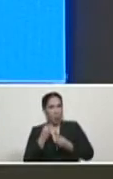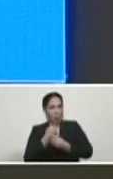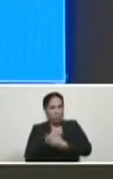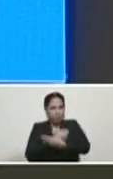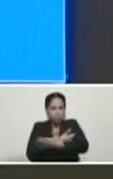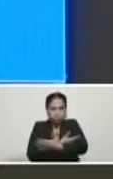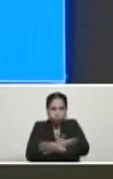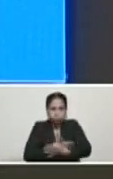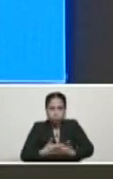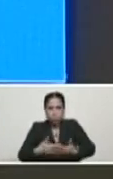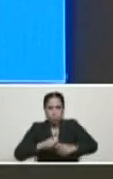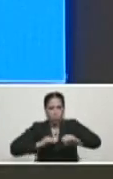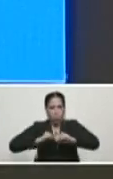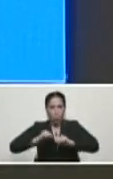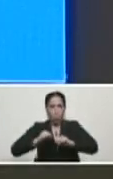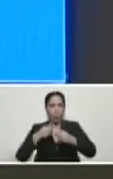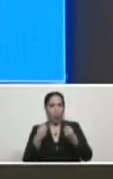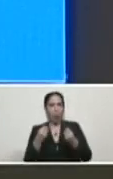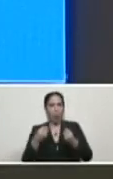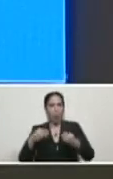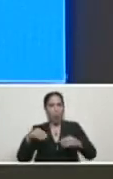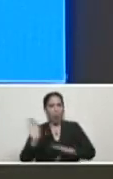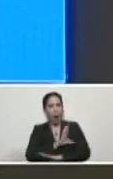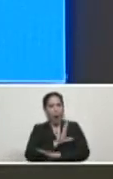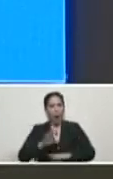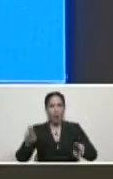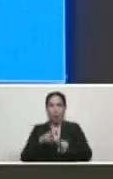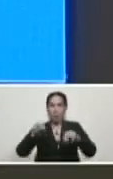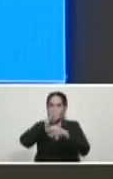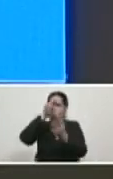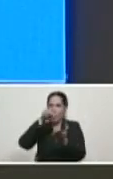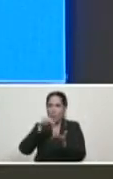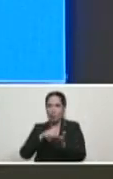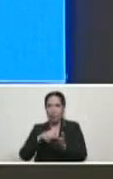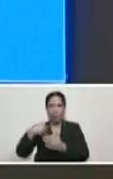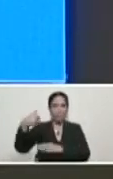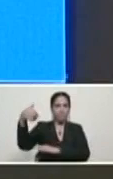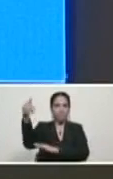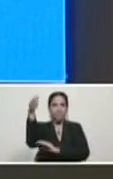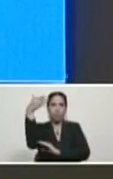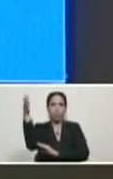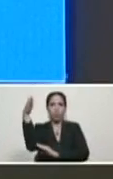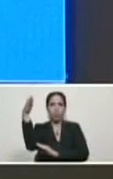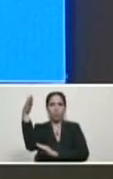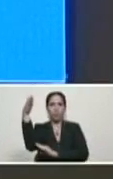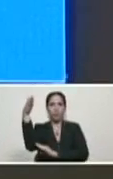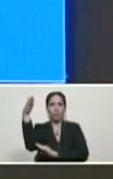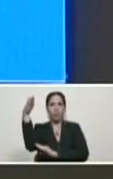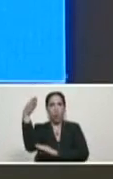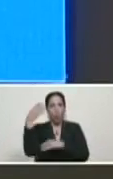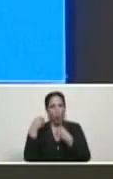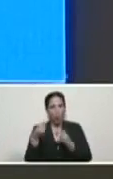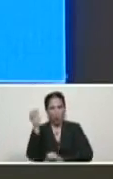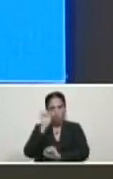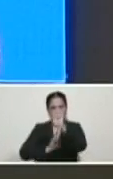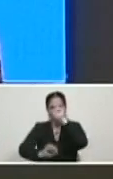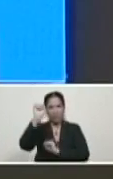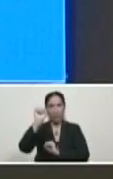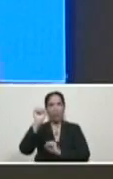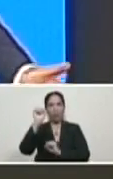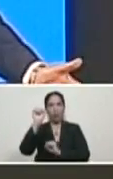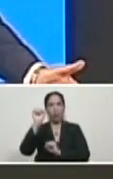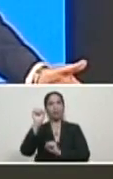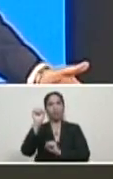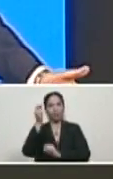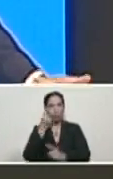le conmueve cuando cantamos el himno nacional, cuando izamos la bandera, cuando defendemos el color